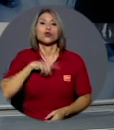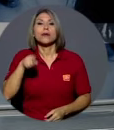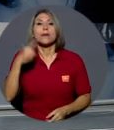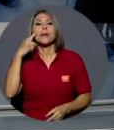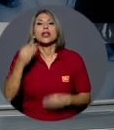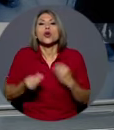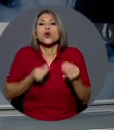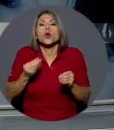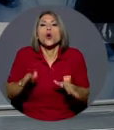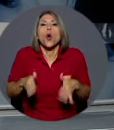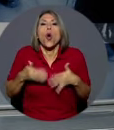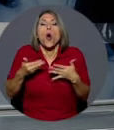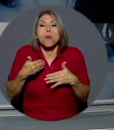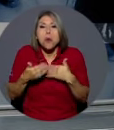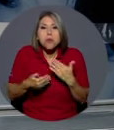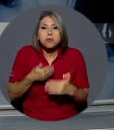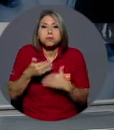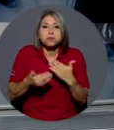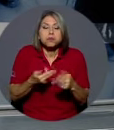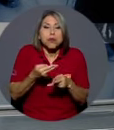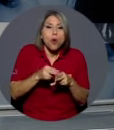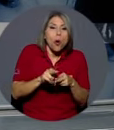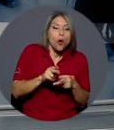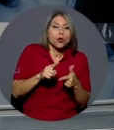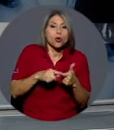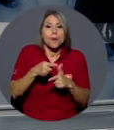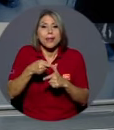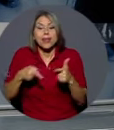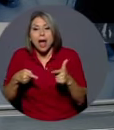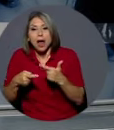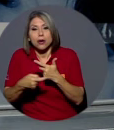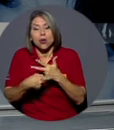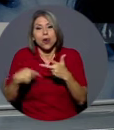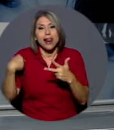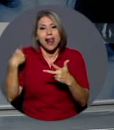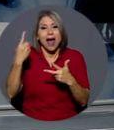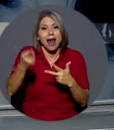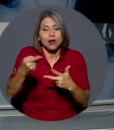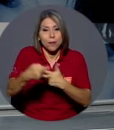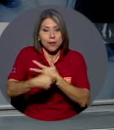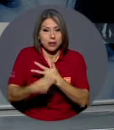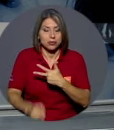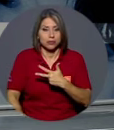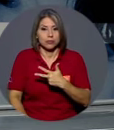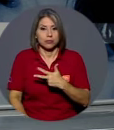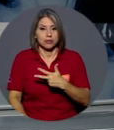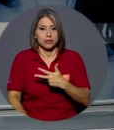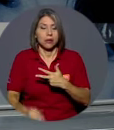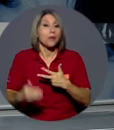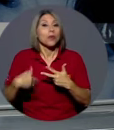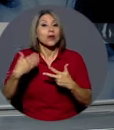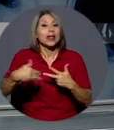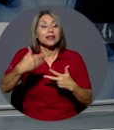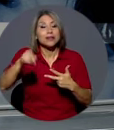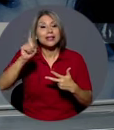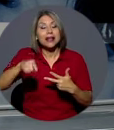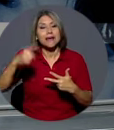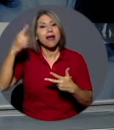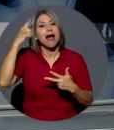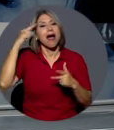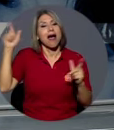es cómo lo vamos haciendo desde el punto de vista de corto, mediano y largo plazo, porque al final nos tiene que llevar al tema de la